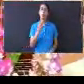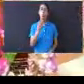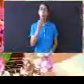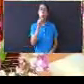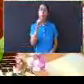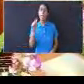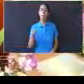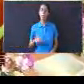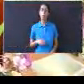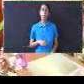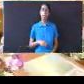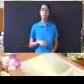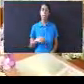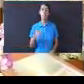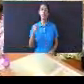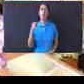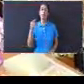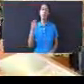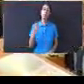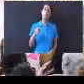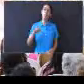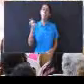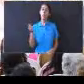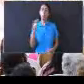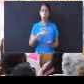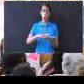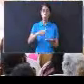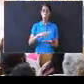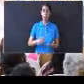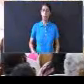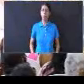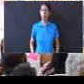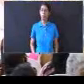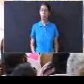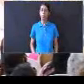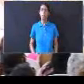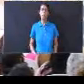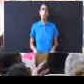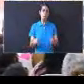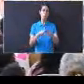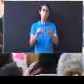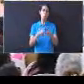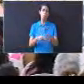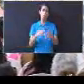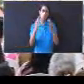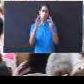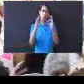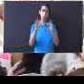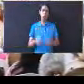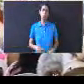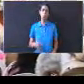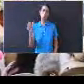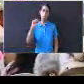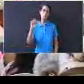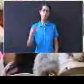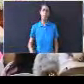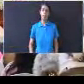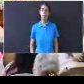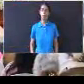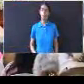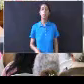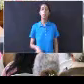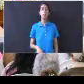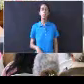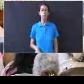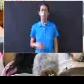Y igual lo trató de voz. Fue el acento extranjero. Y le dijo, ¿y qué pasó? ¿Cuál es tu